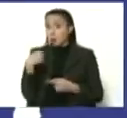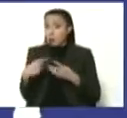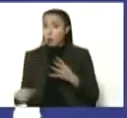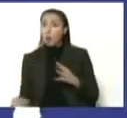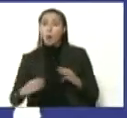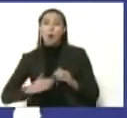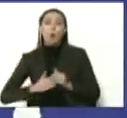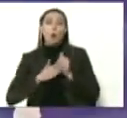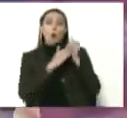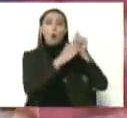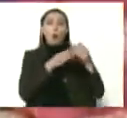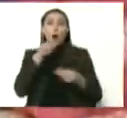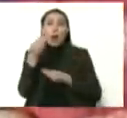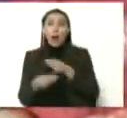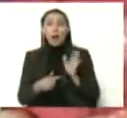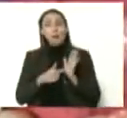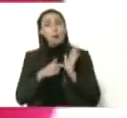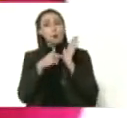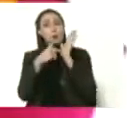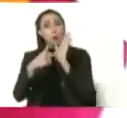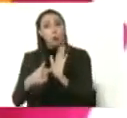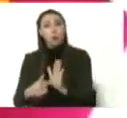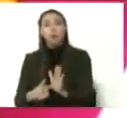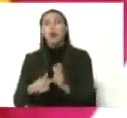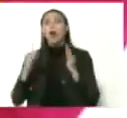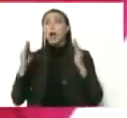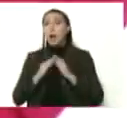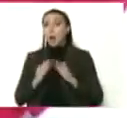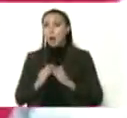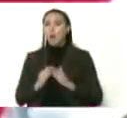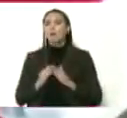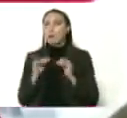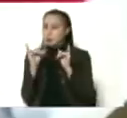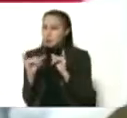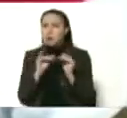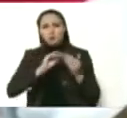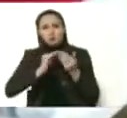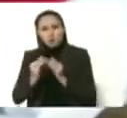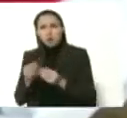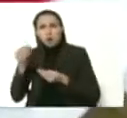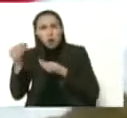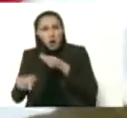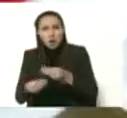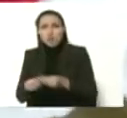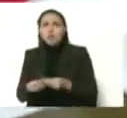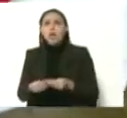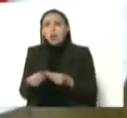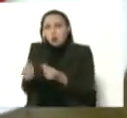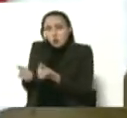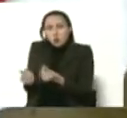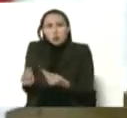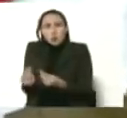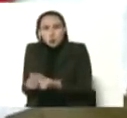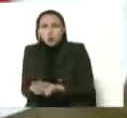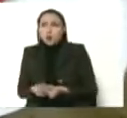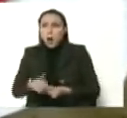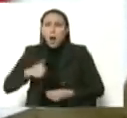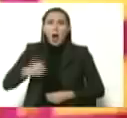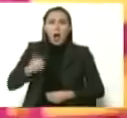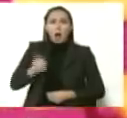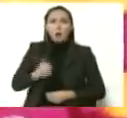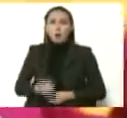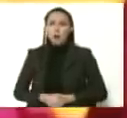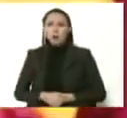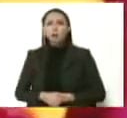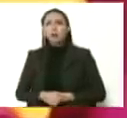que pudieran ser imitados en las viviendas, en las zonas populares, con material de provecho. ¿Sabe que llaman el material